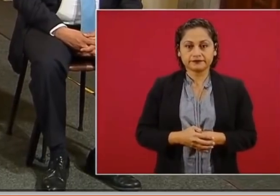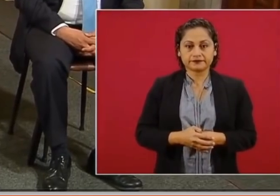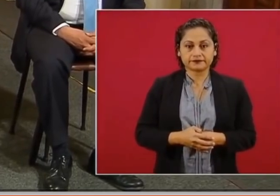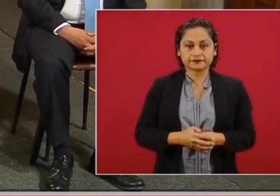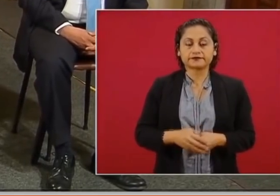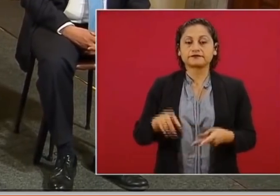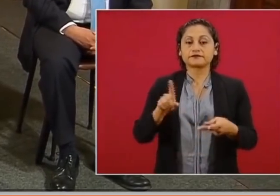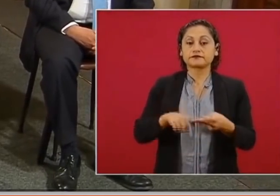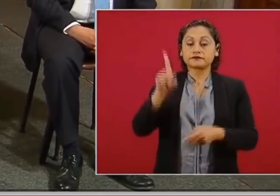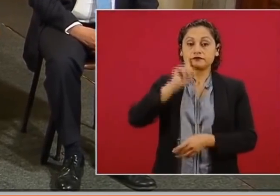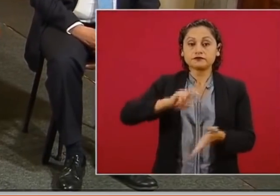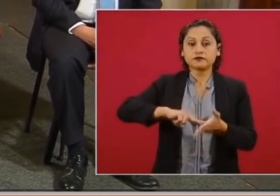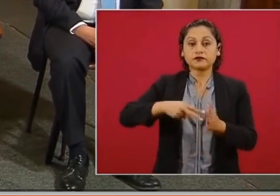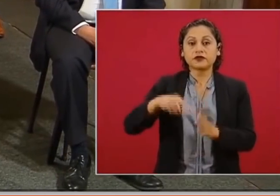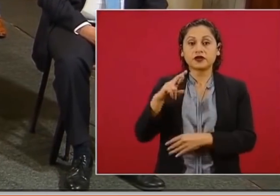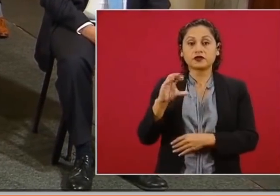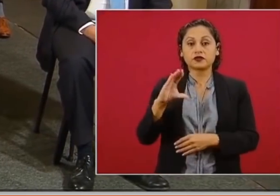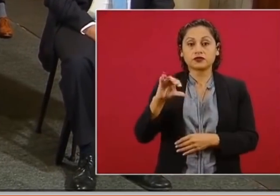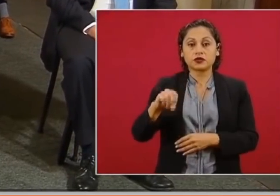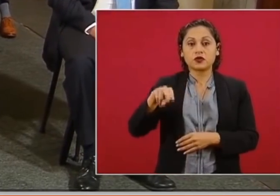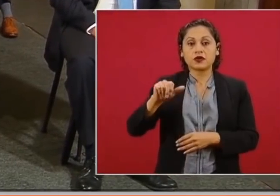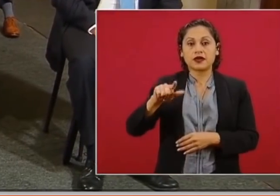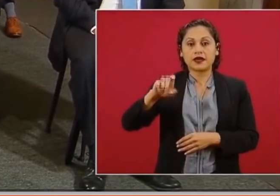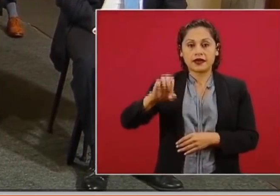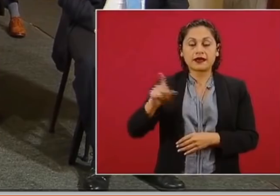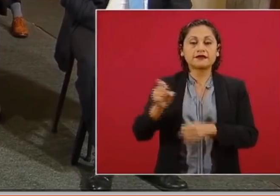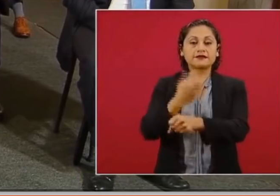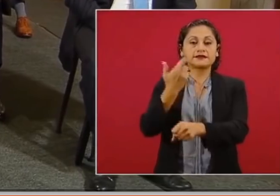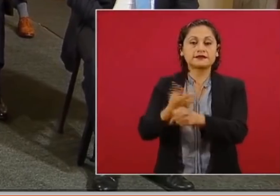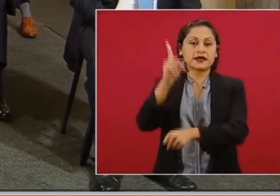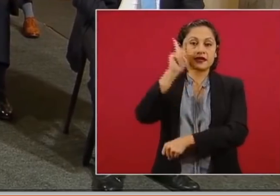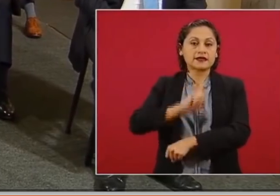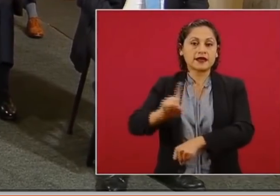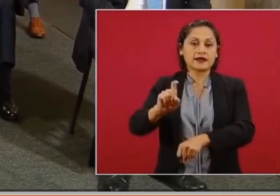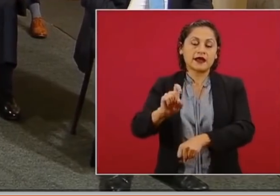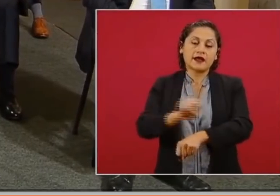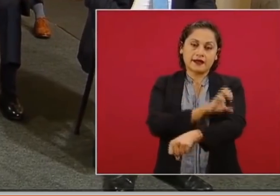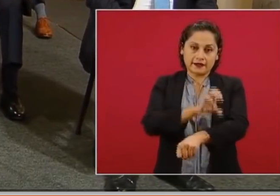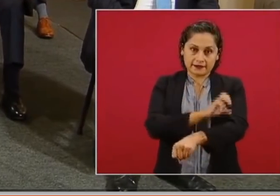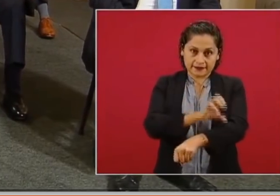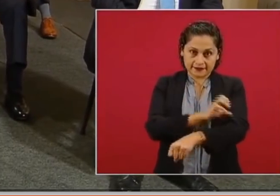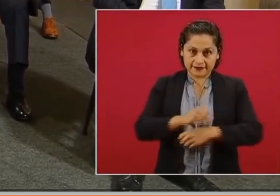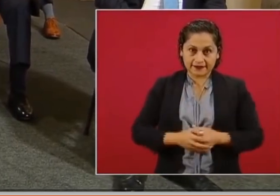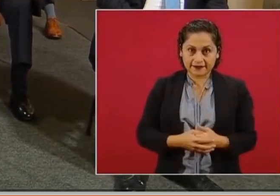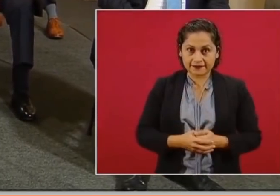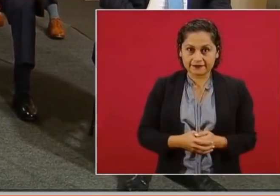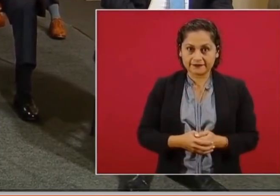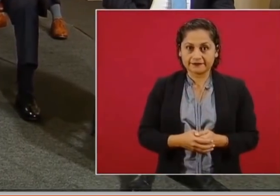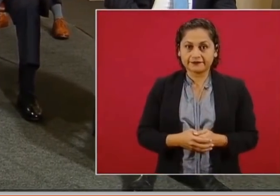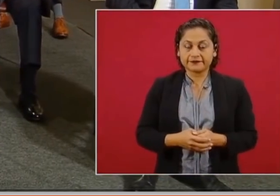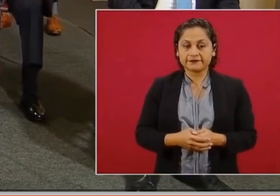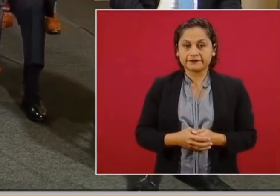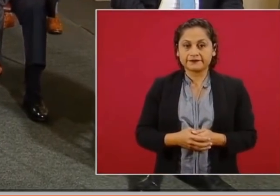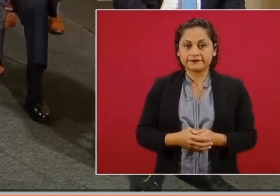La ingeniera Rocío Nale García, secretaria de Energía, también está aquí con nosotros.